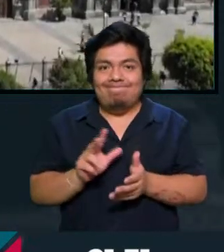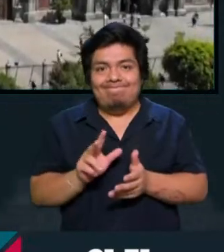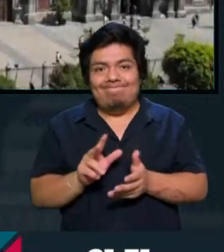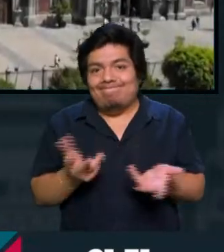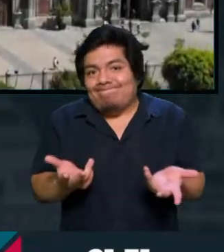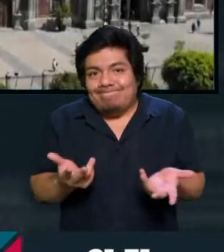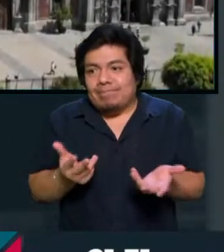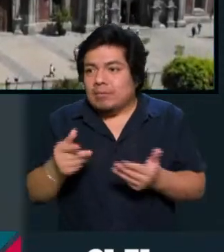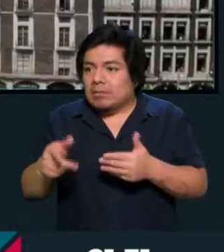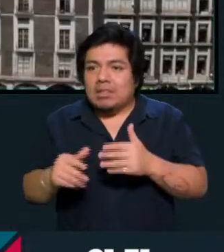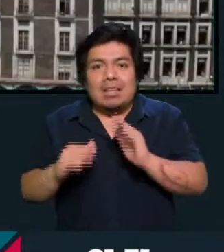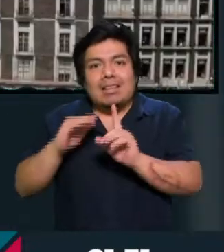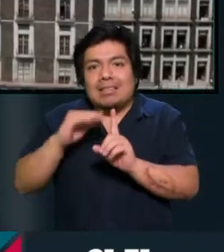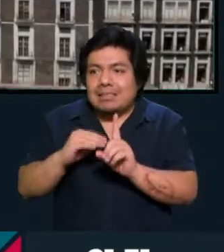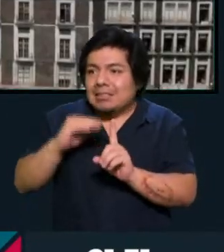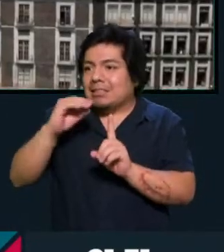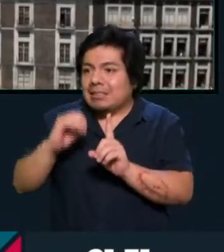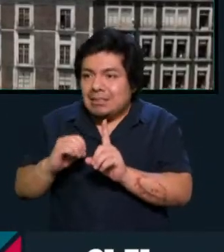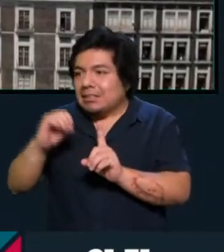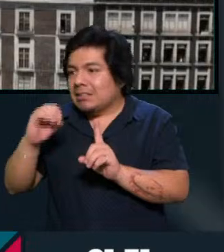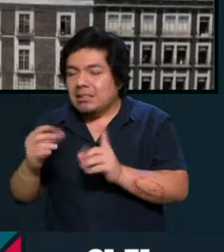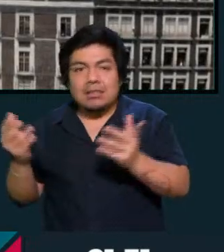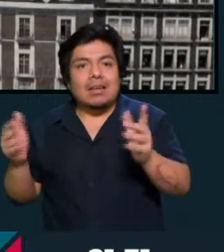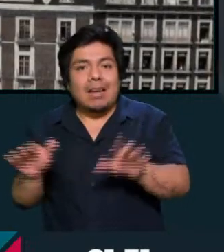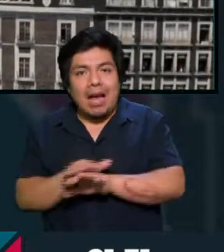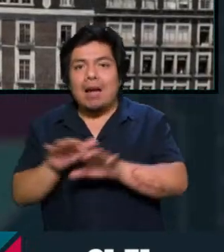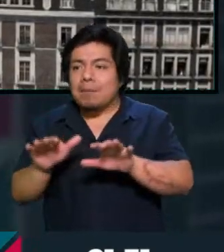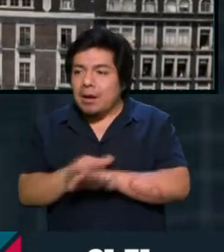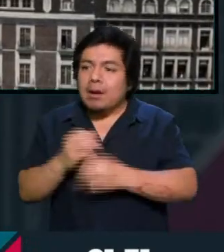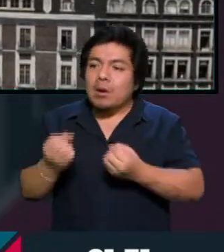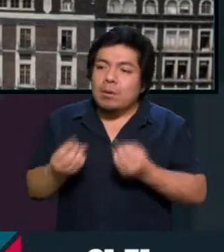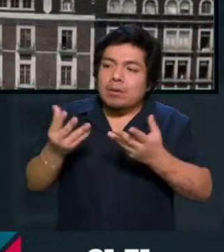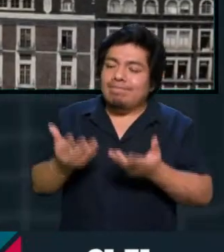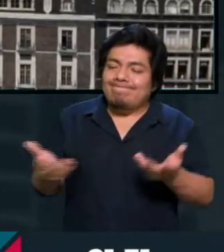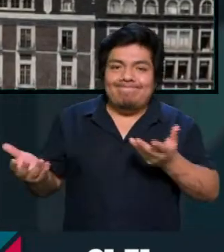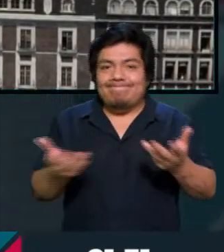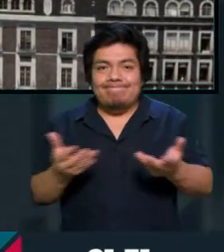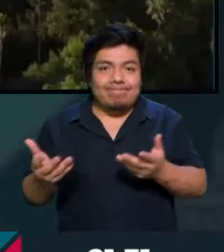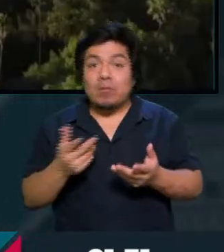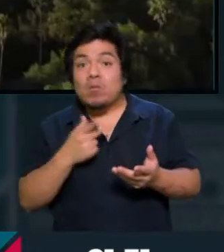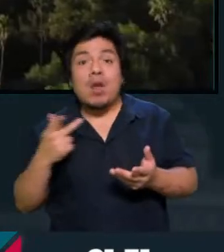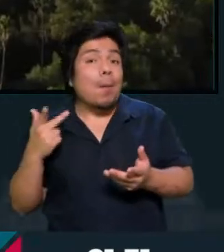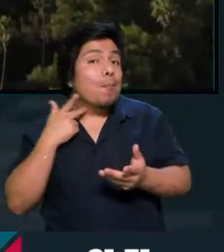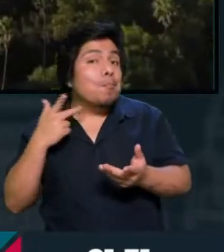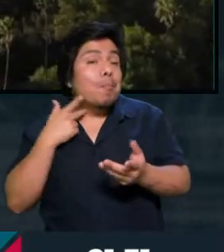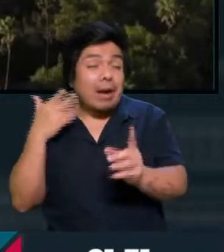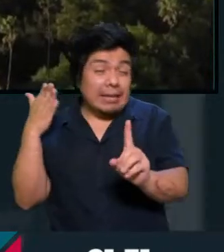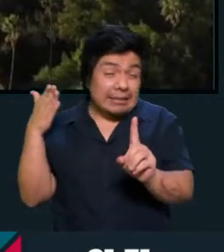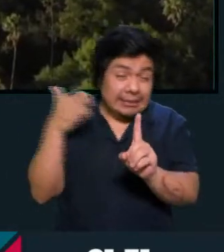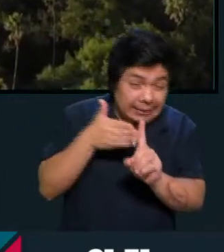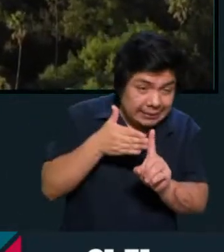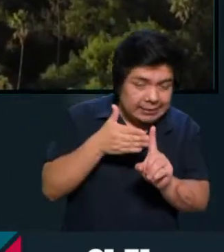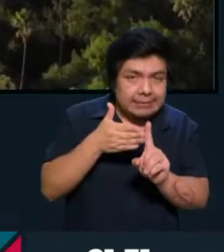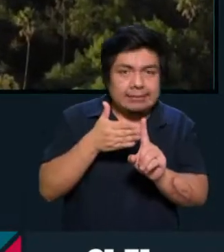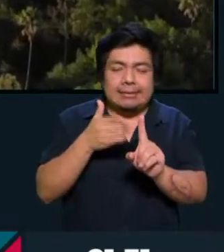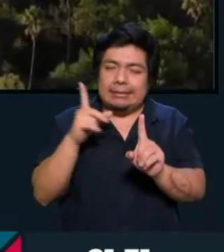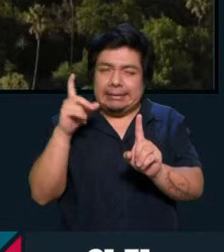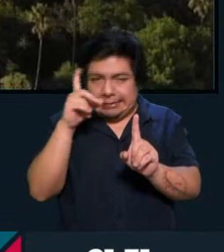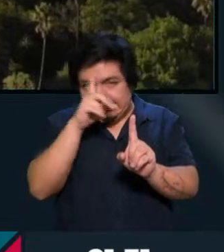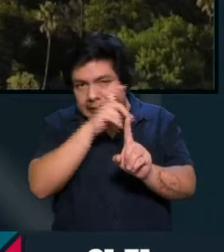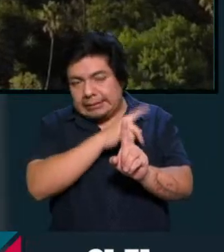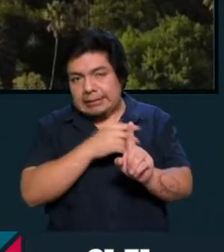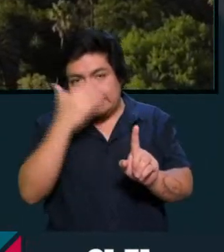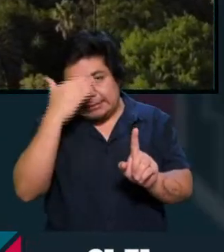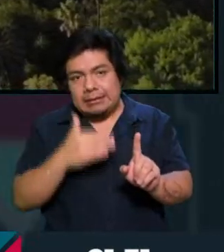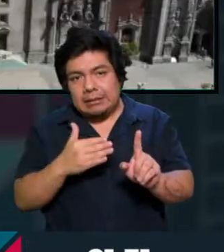cosa que fluye y eso incapacita a tener una política tan concreta en una medida para dar este ejemplo, ¿no? Totalmente,